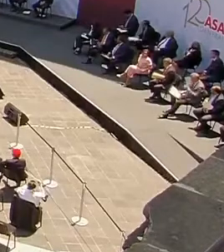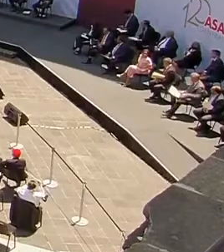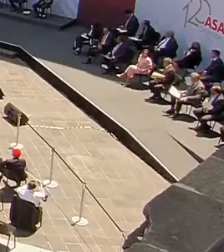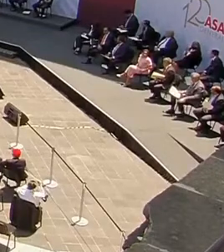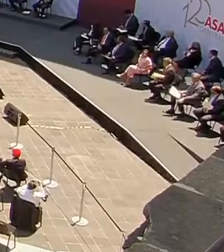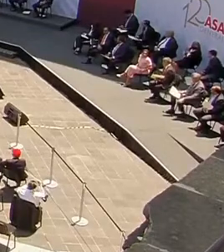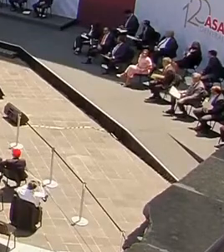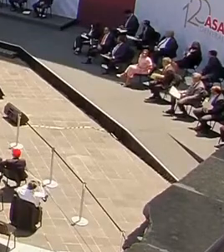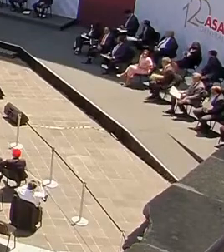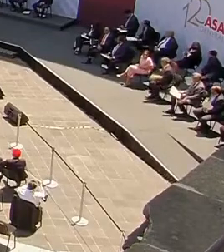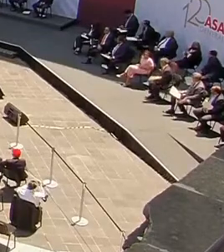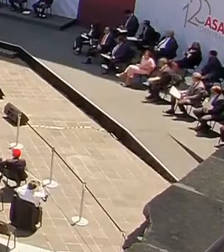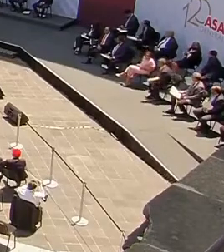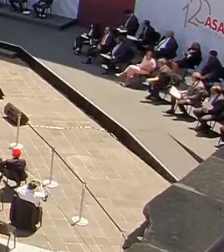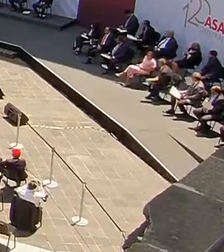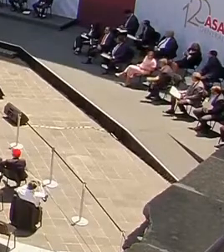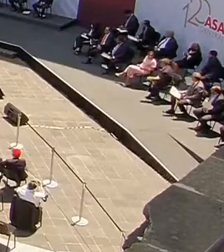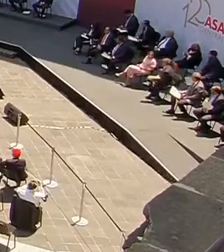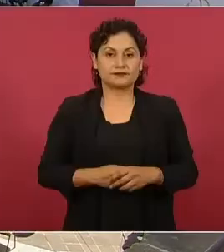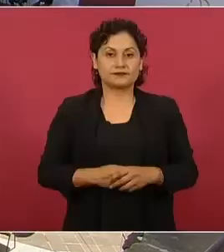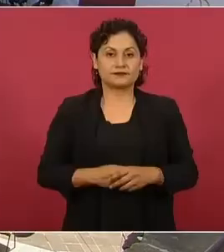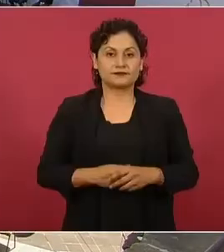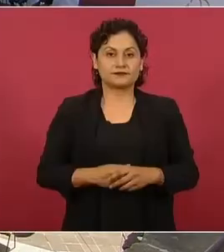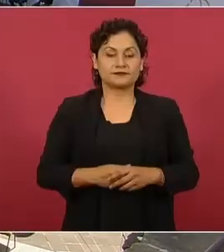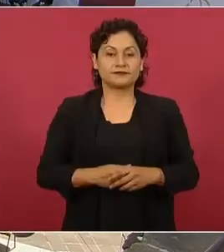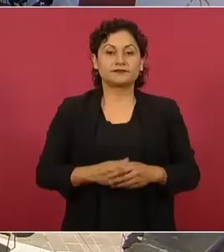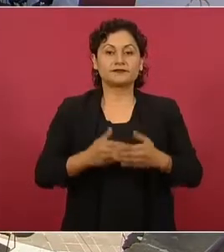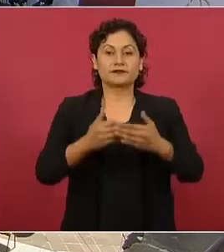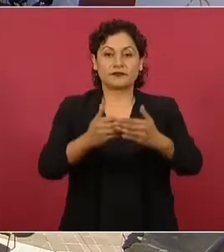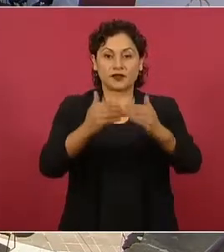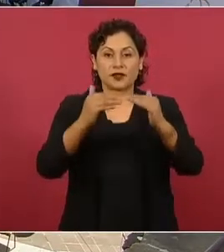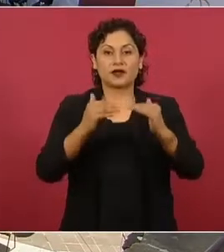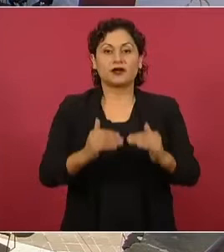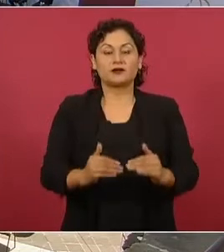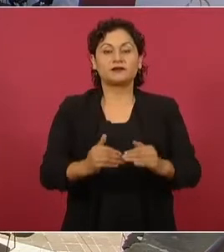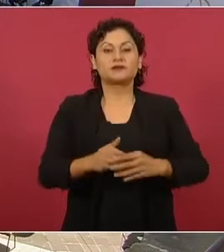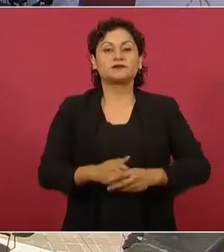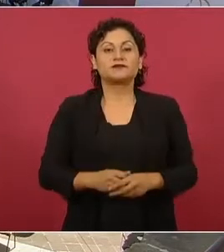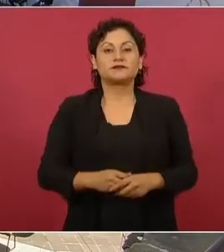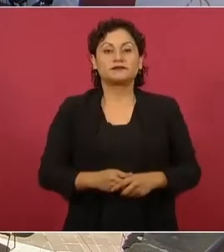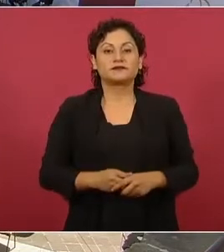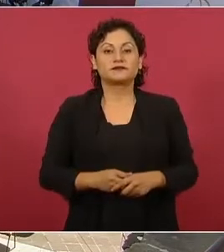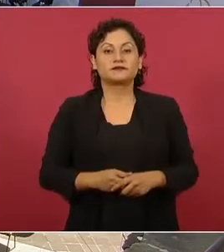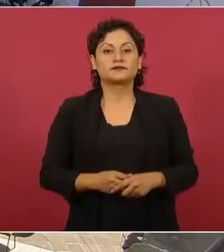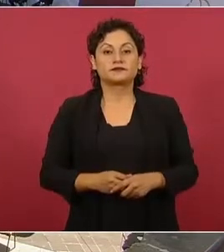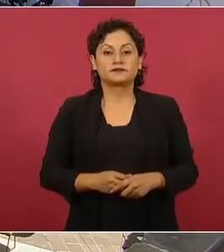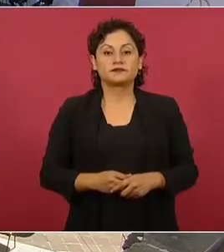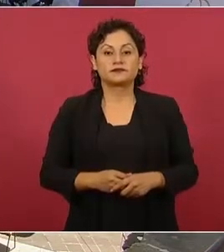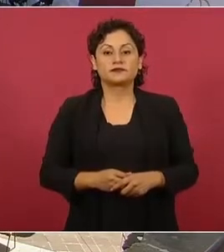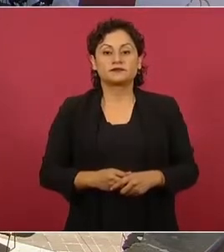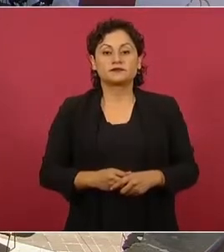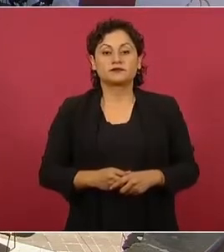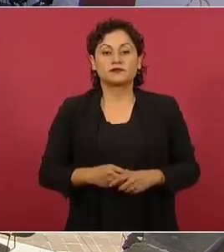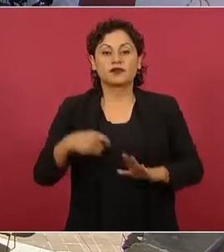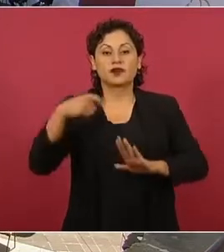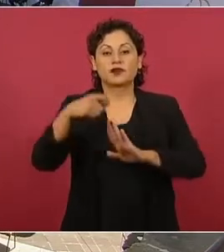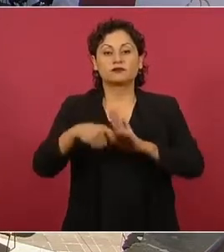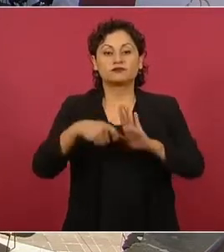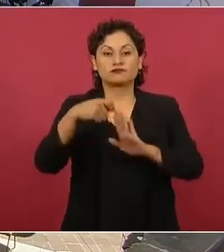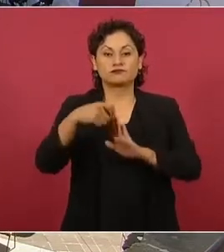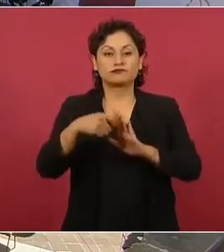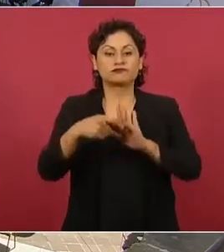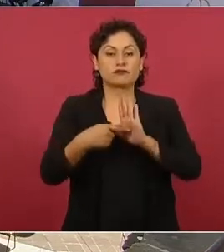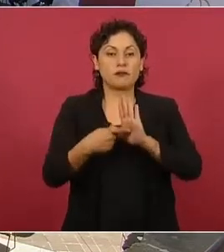A continuación, se proyecta un breve video previo